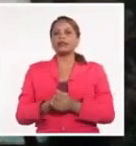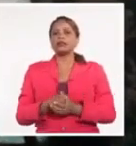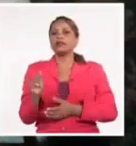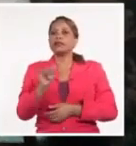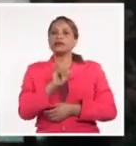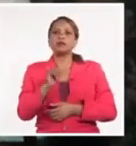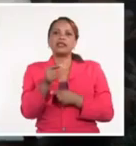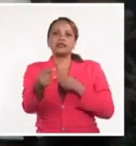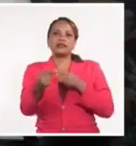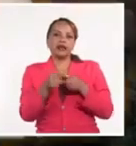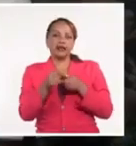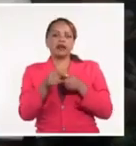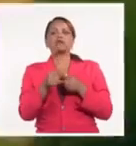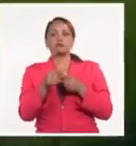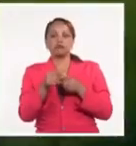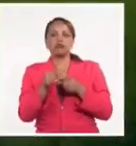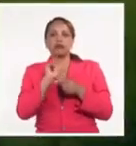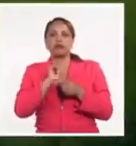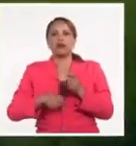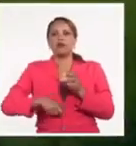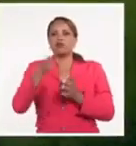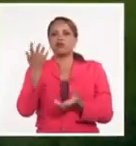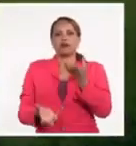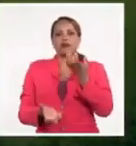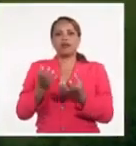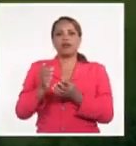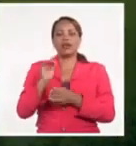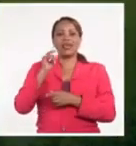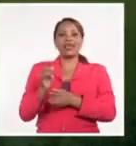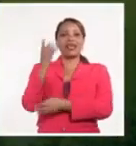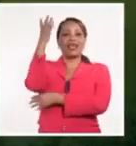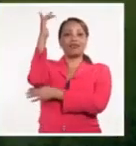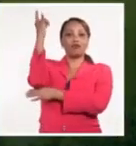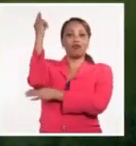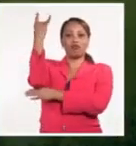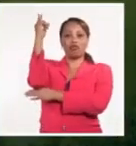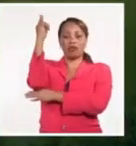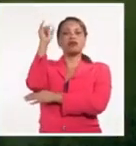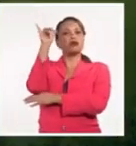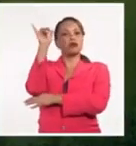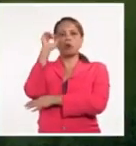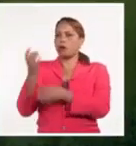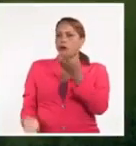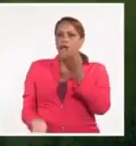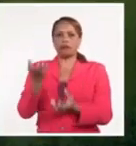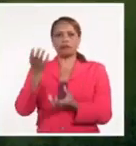quedan cerca de ahí. Allá arriba en la torre de los guardabosques que quería incendiar